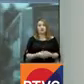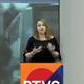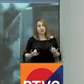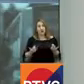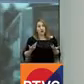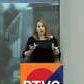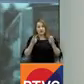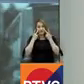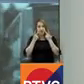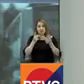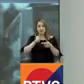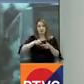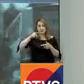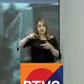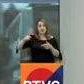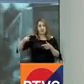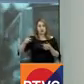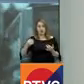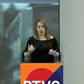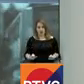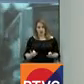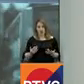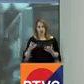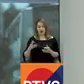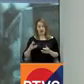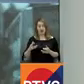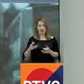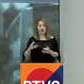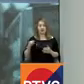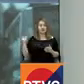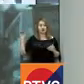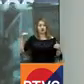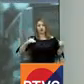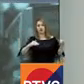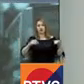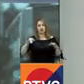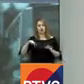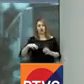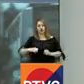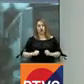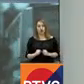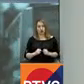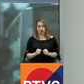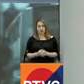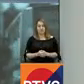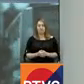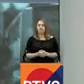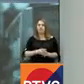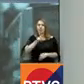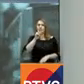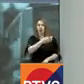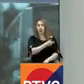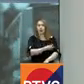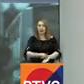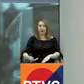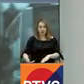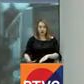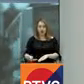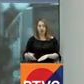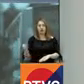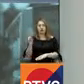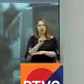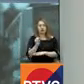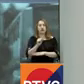cuáles son las cifras de esta operación retorno lo escuchábamos hace un momento y es que cerca de 1 millón de vehículos